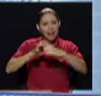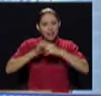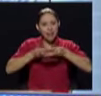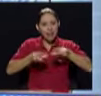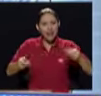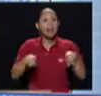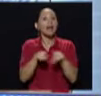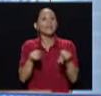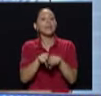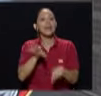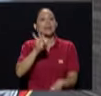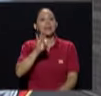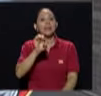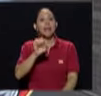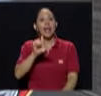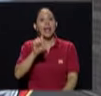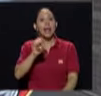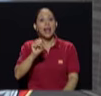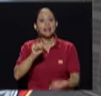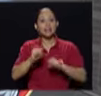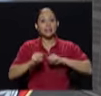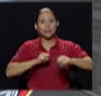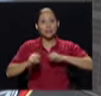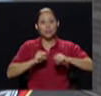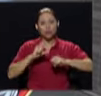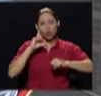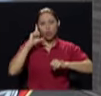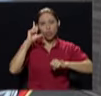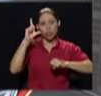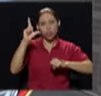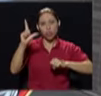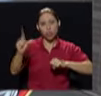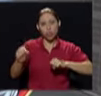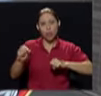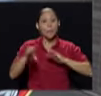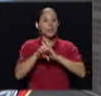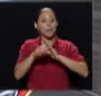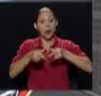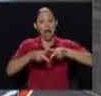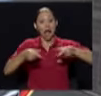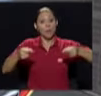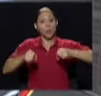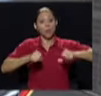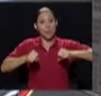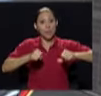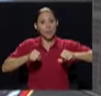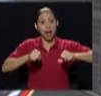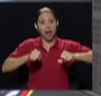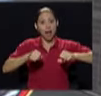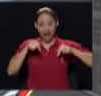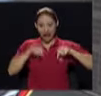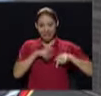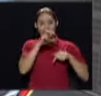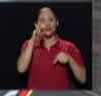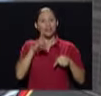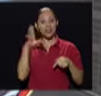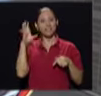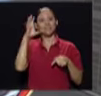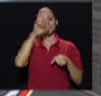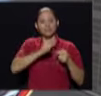También nos interesan los telesismos que llamamos los sismos distantes, de forma que los instrumentos son tan sensibles que tiemblan Japón y en Costa Rica se